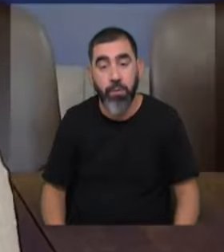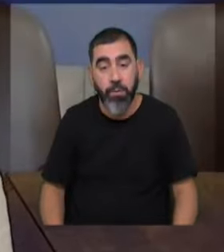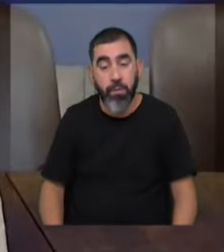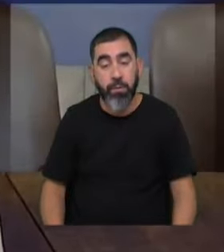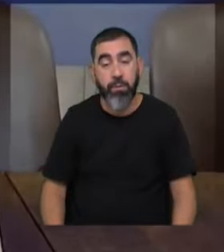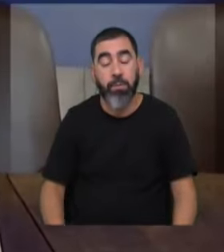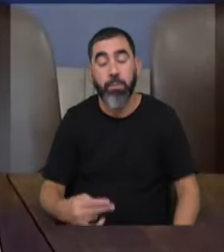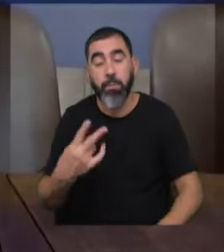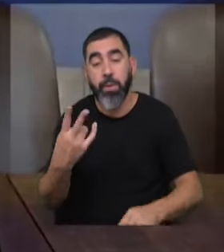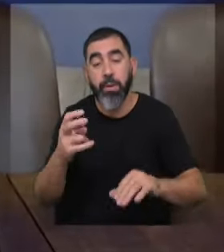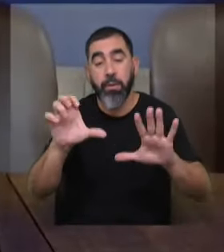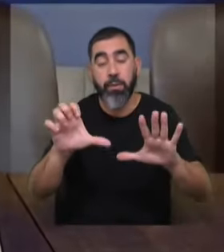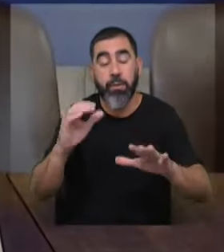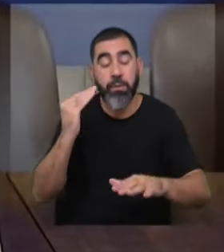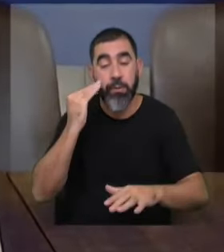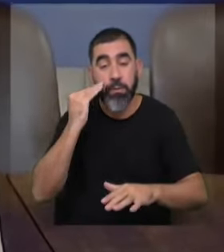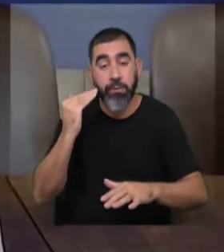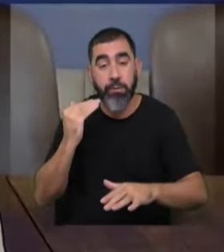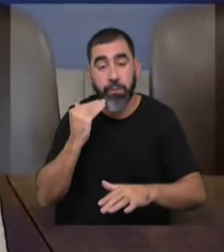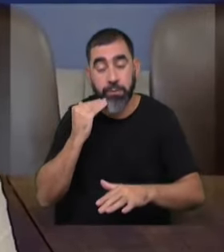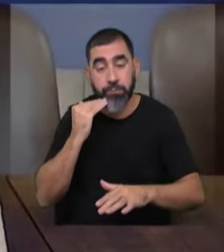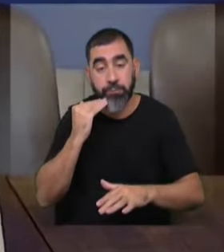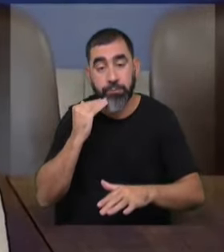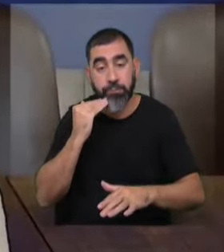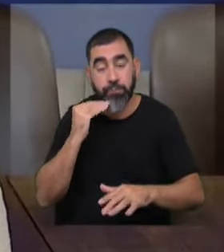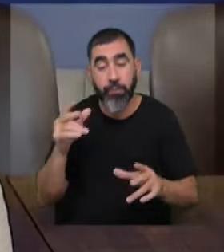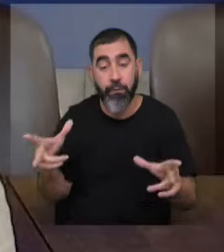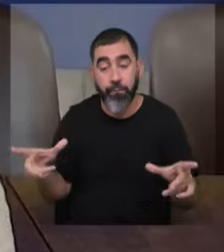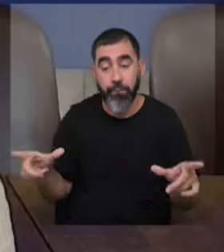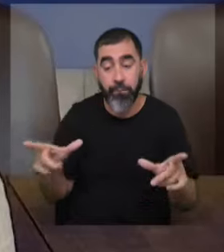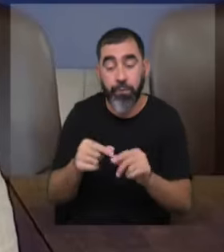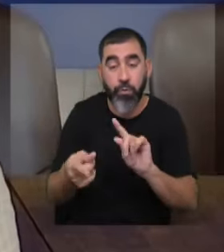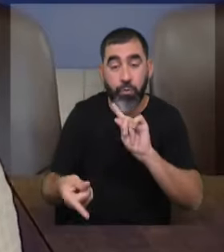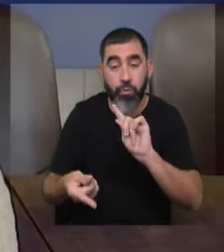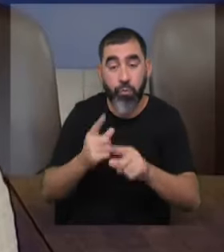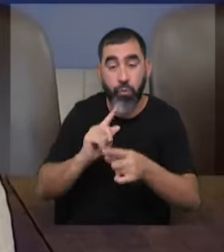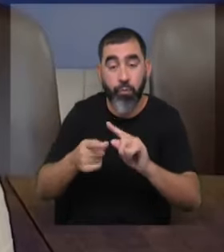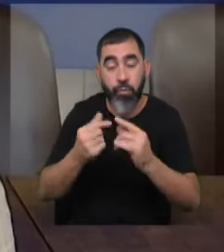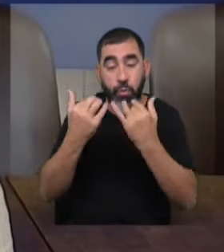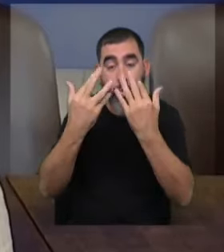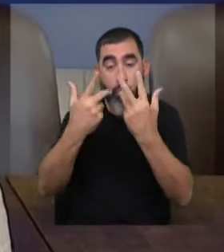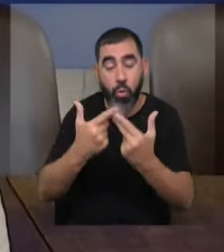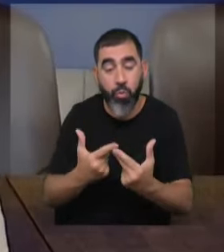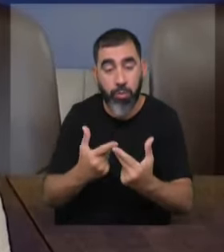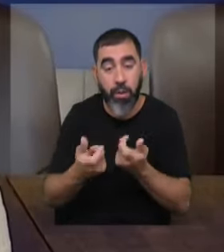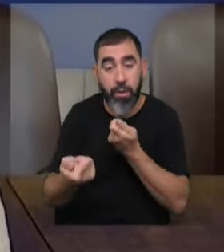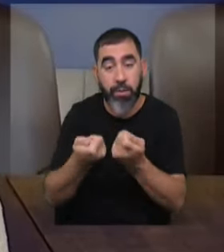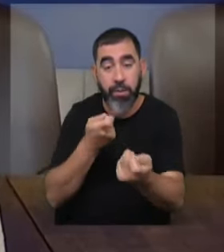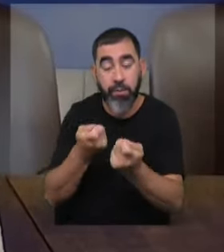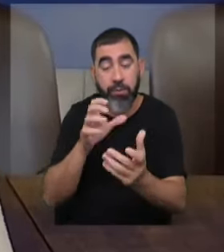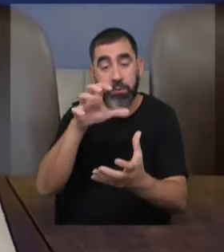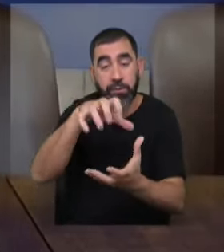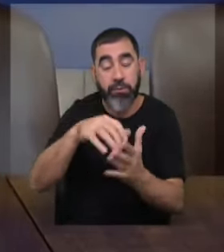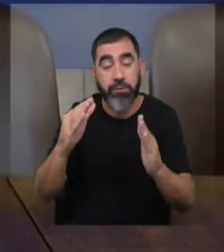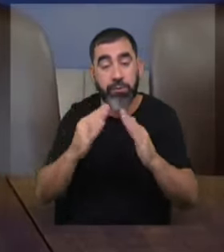El 26 lo que aconteció es que vencieron convenios con organizaciones que gestionaban centros